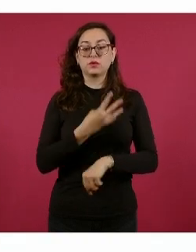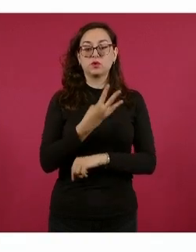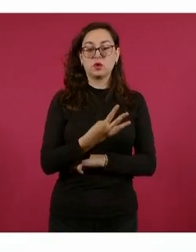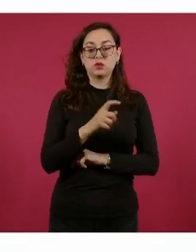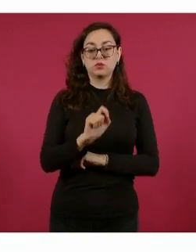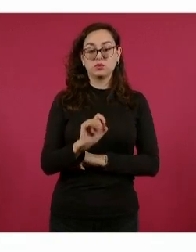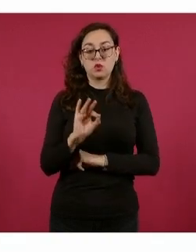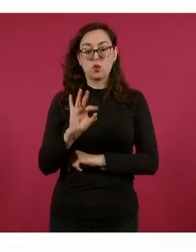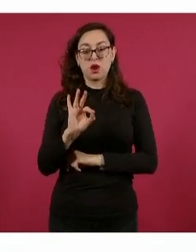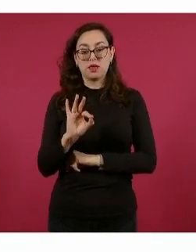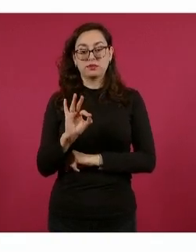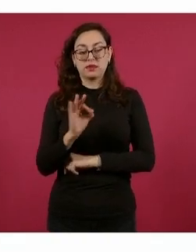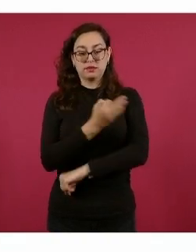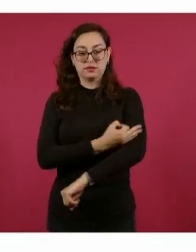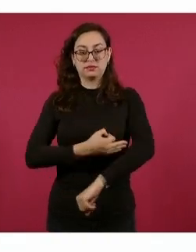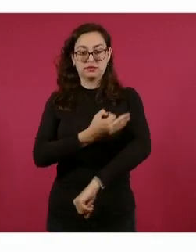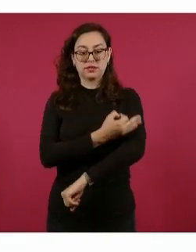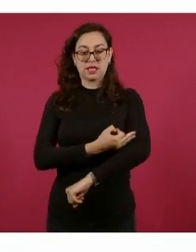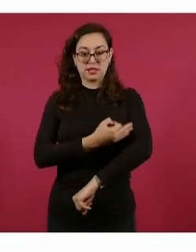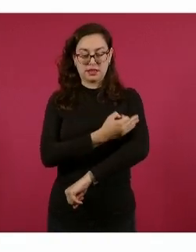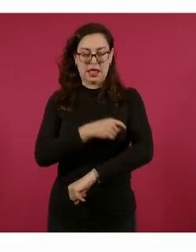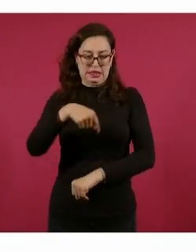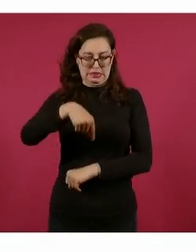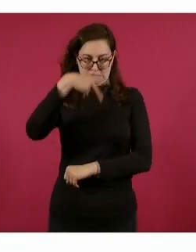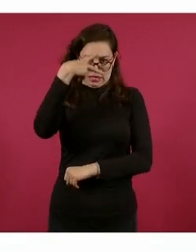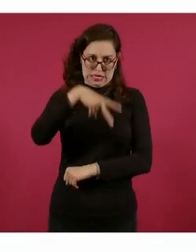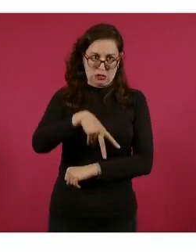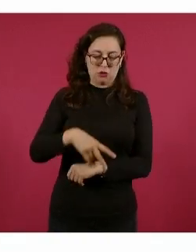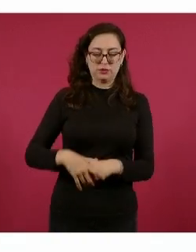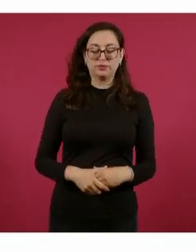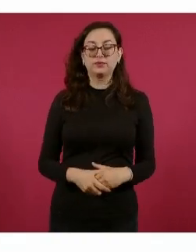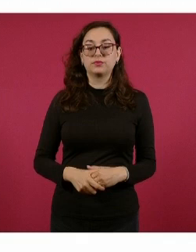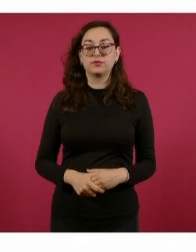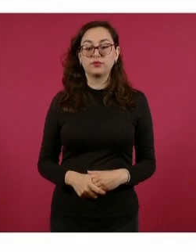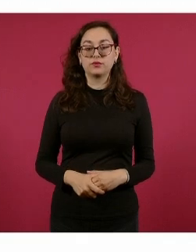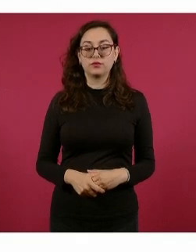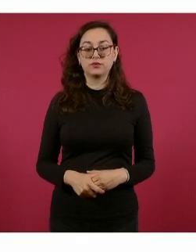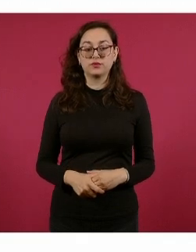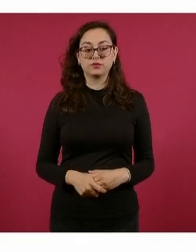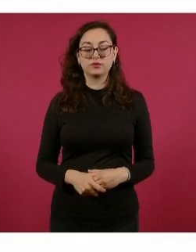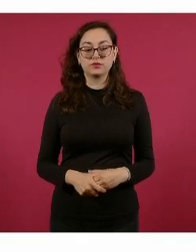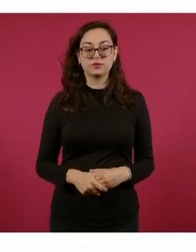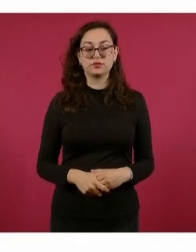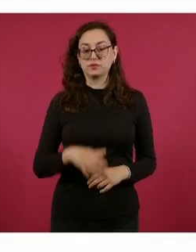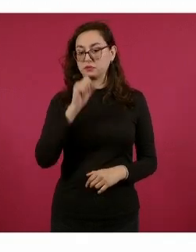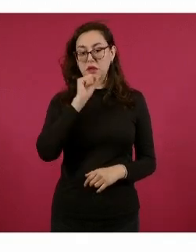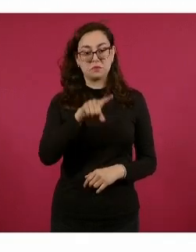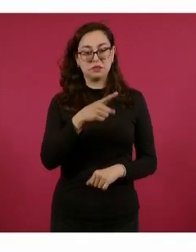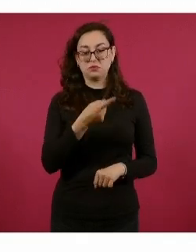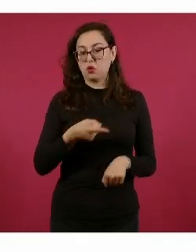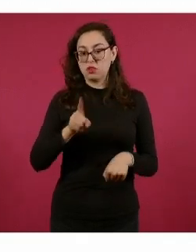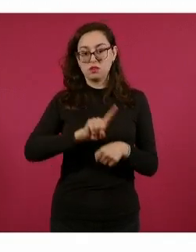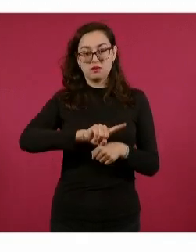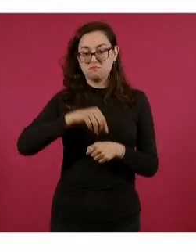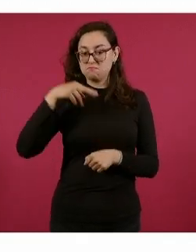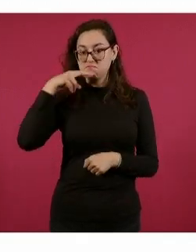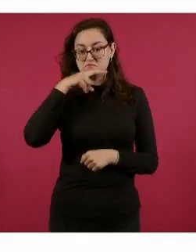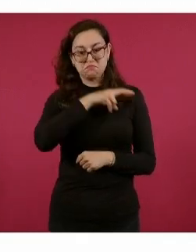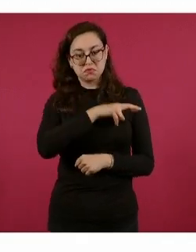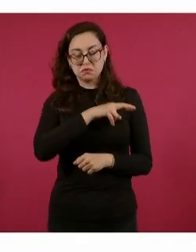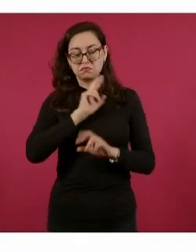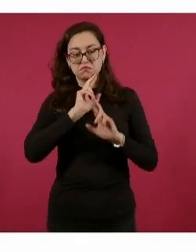de la tarde, hora de México, el día del atentado.